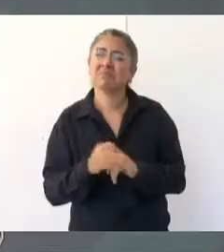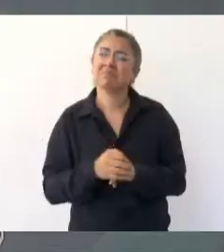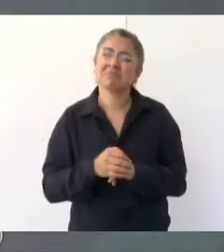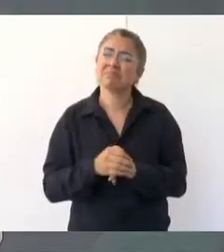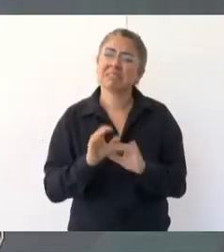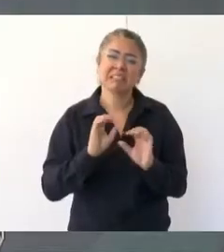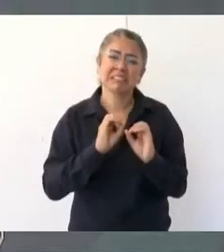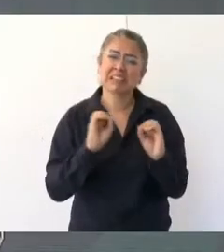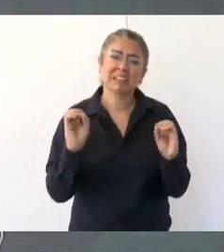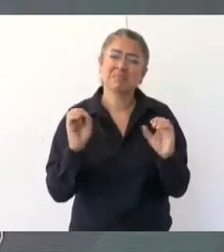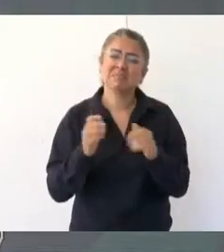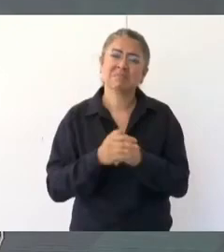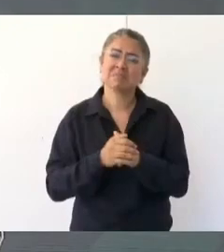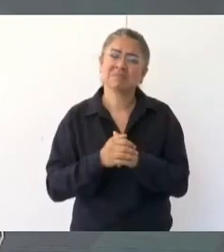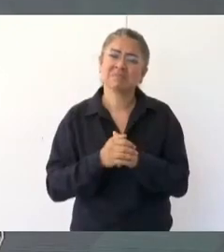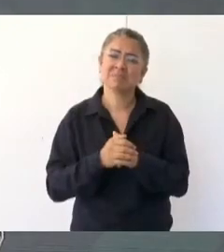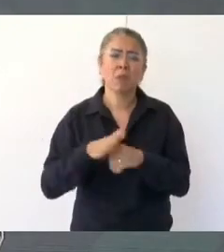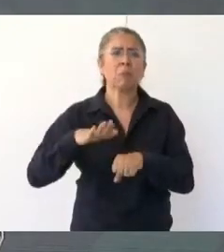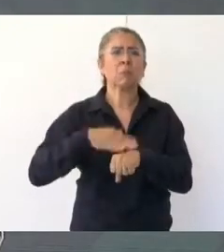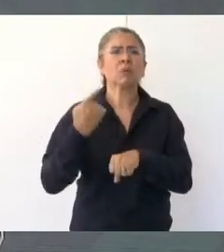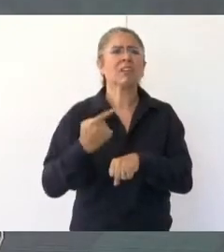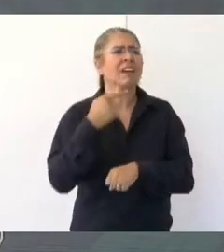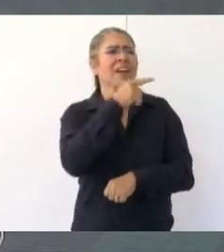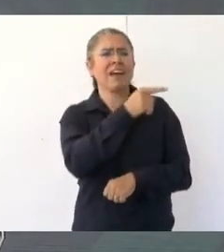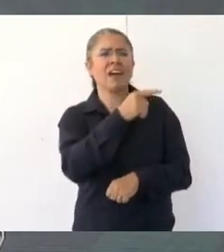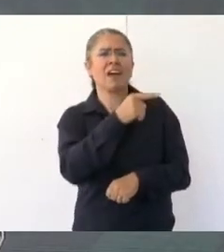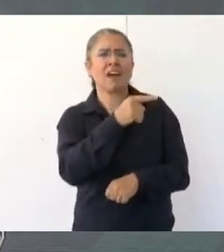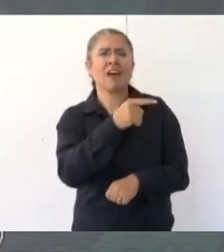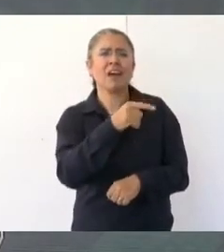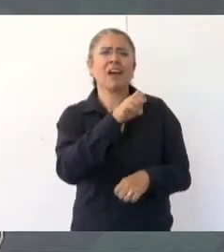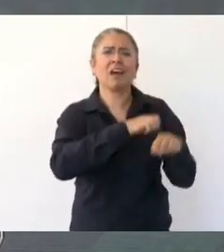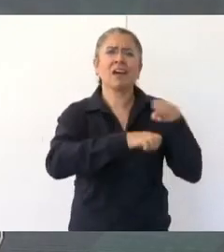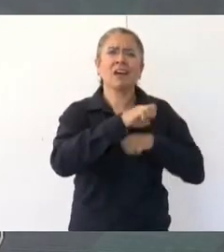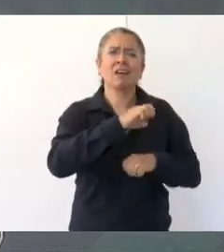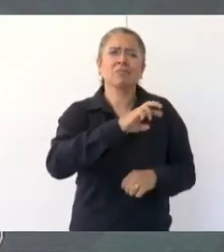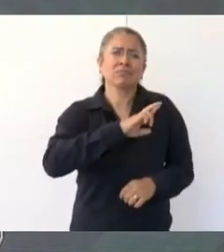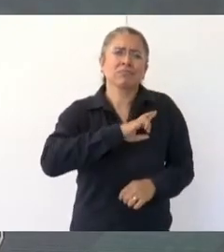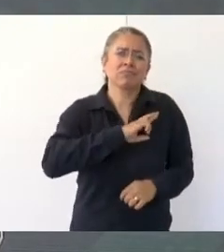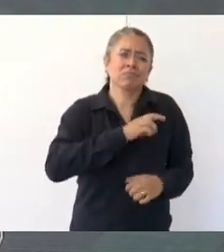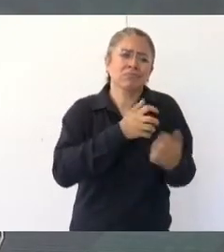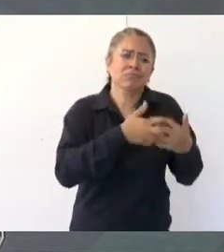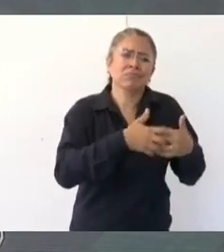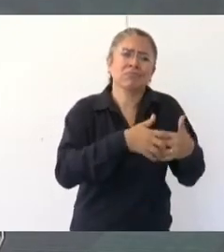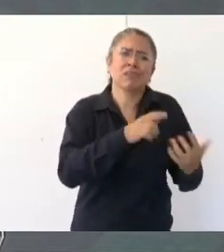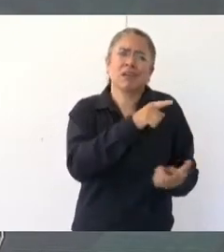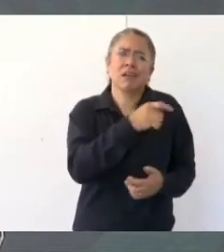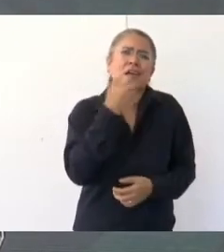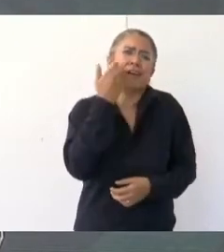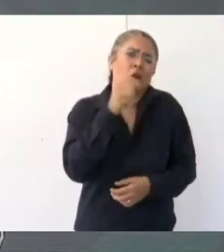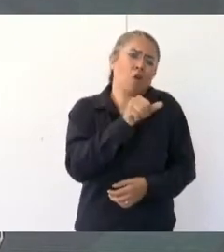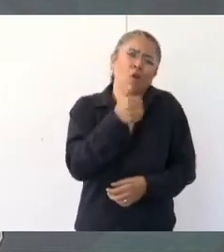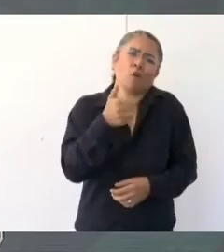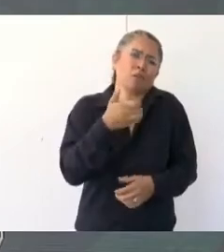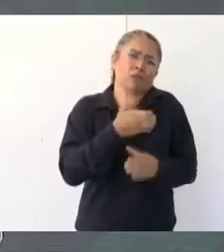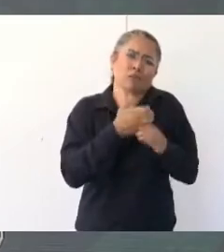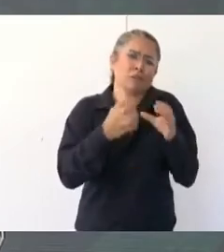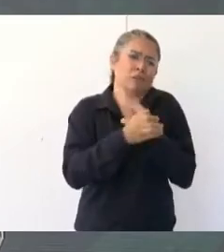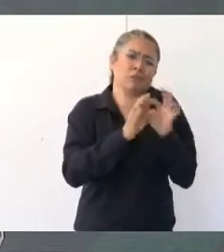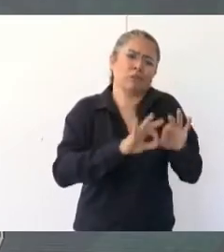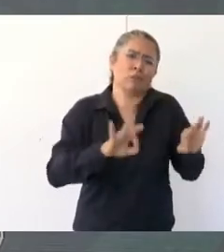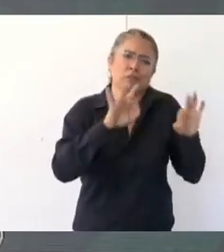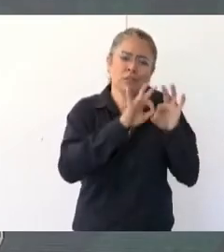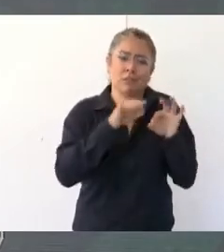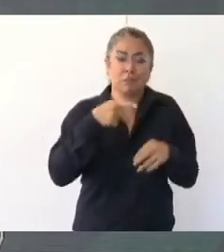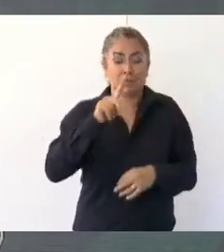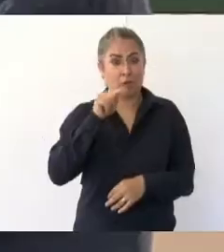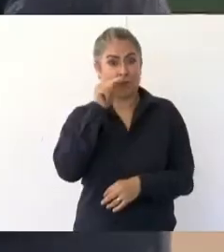porque Shell tenía otras prioridades. Entonces, cuando Shell pone en venta 2,